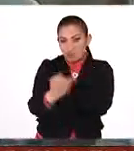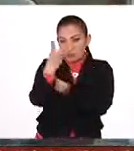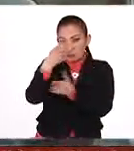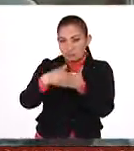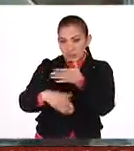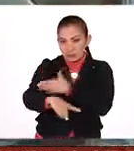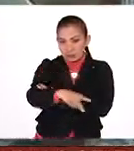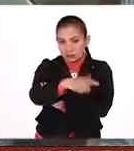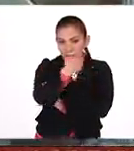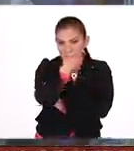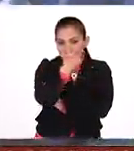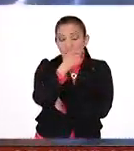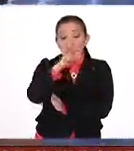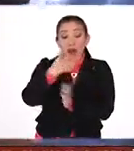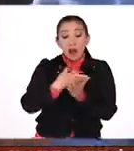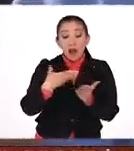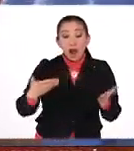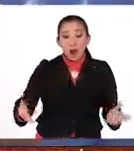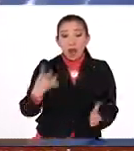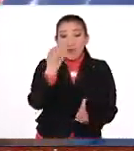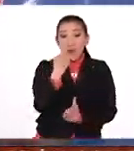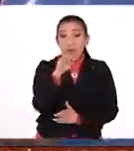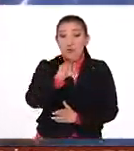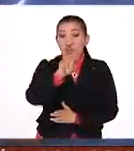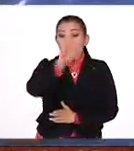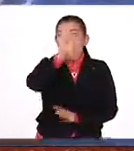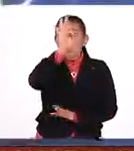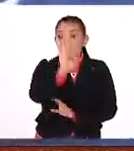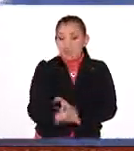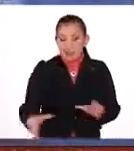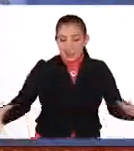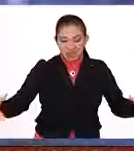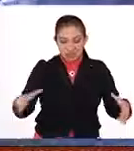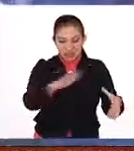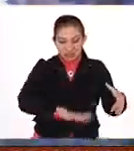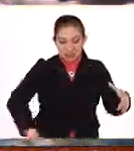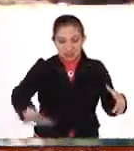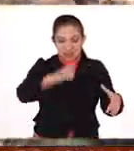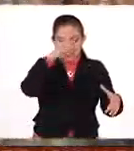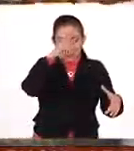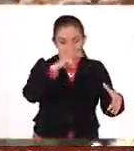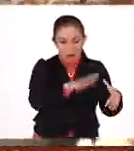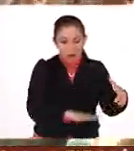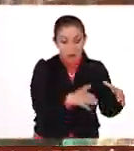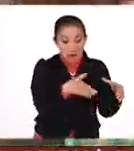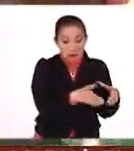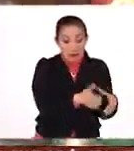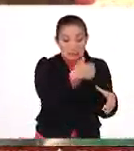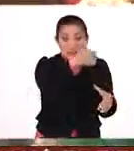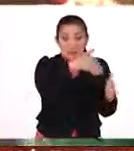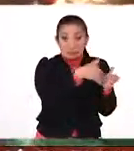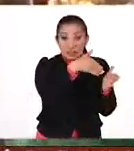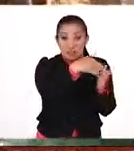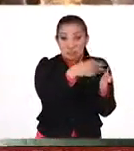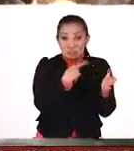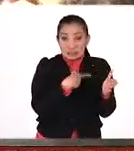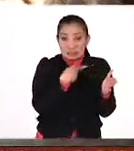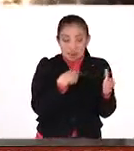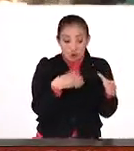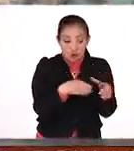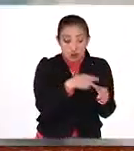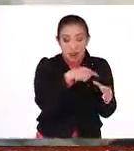2012 hoy 9.2 por ciento de los mexicanos es decir más de 6 millones de personas